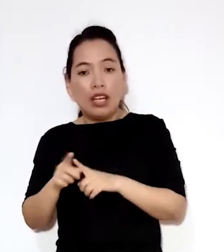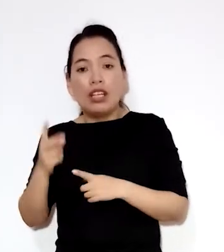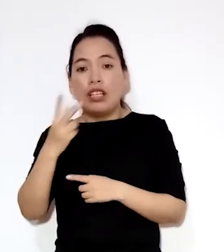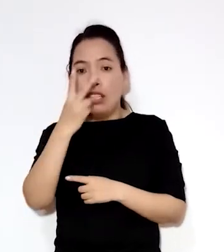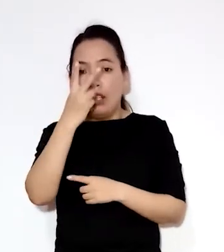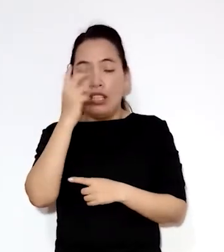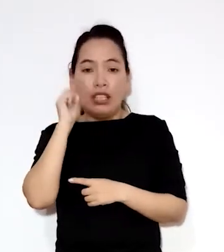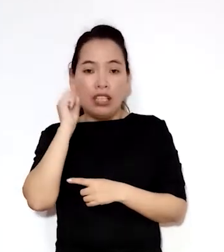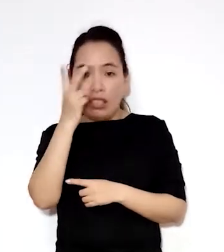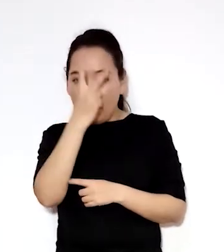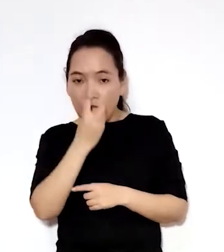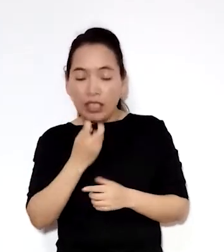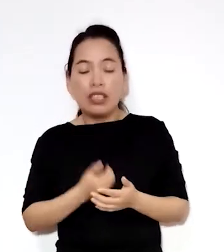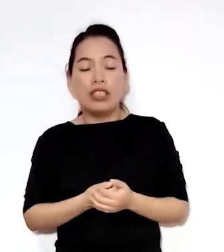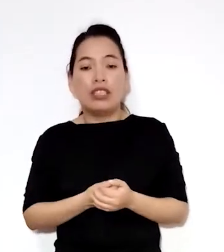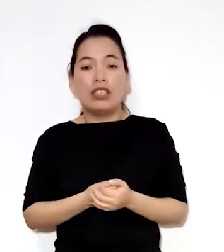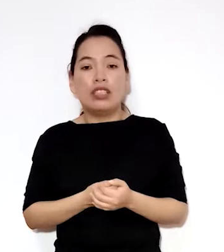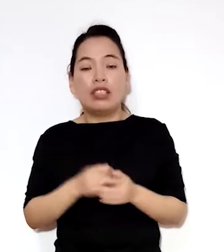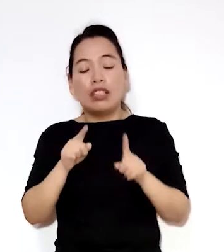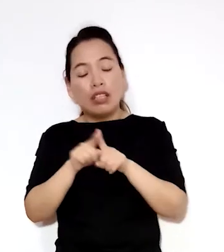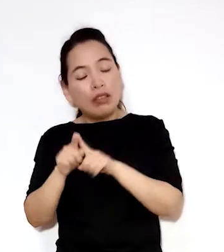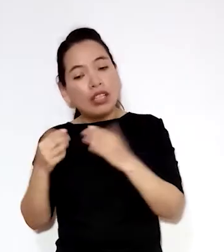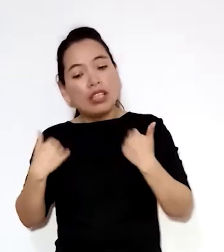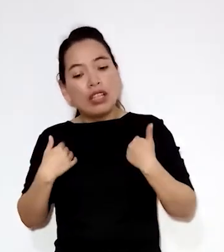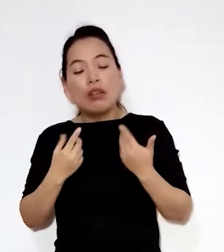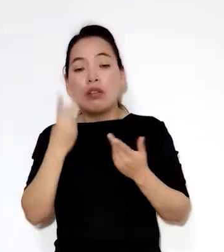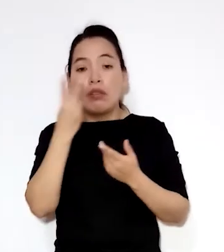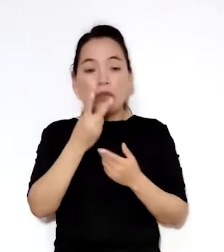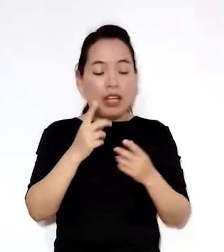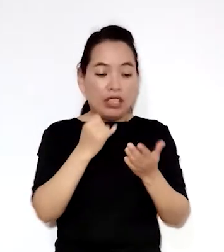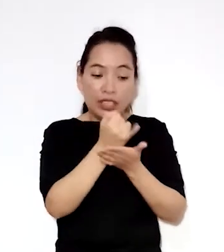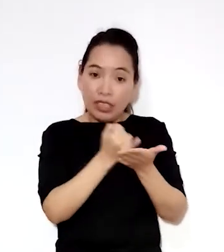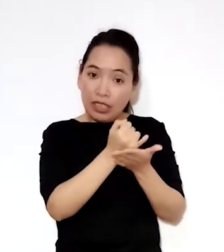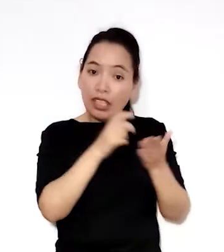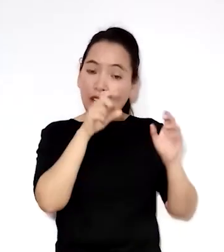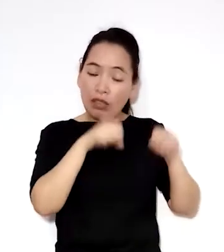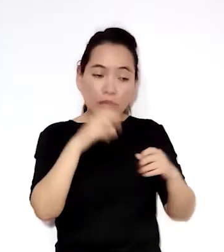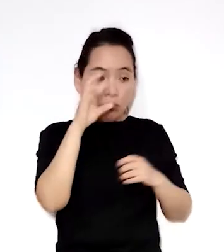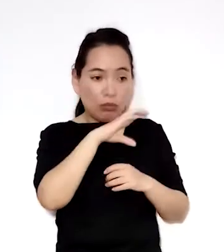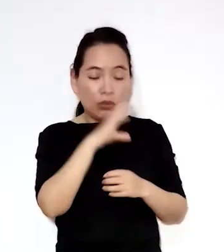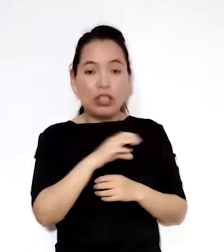sordoceguera. Ustedes pueden consultar en la página de UNESCO en